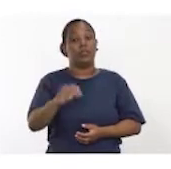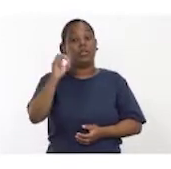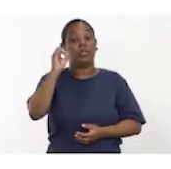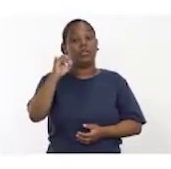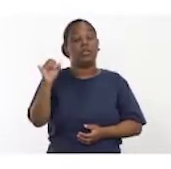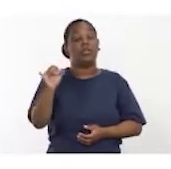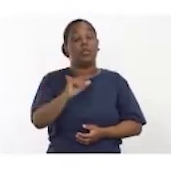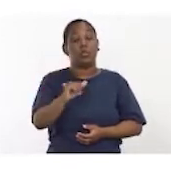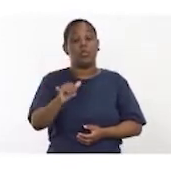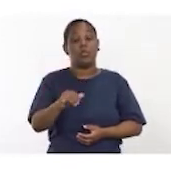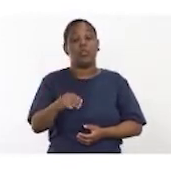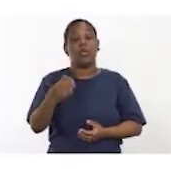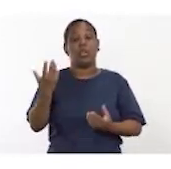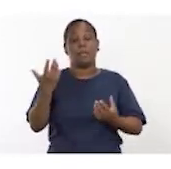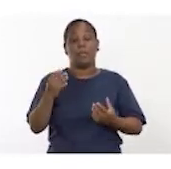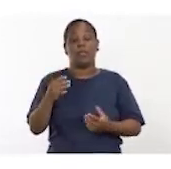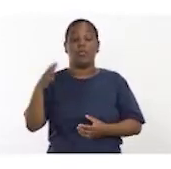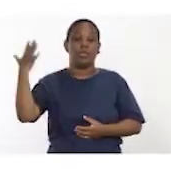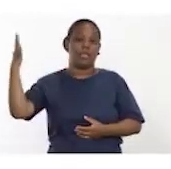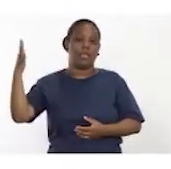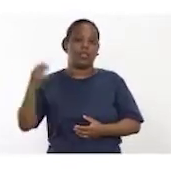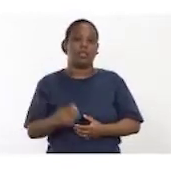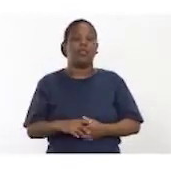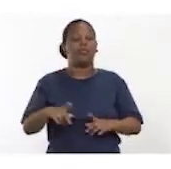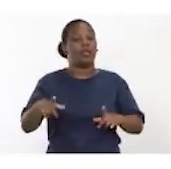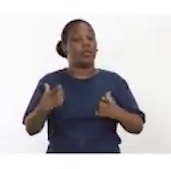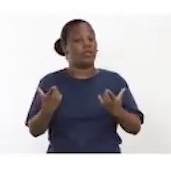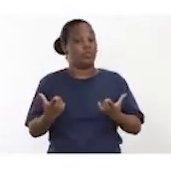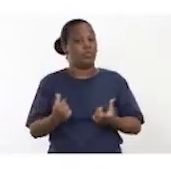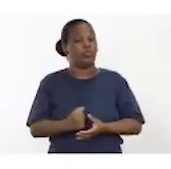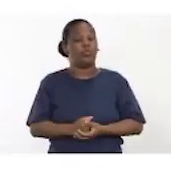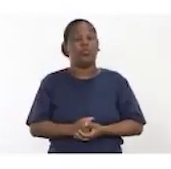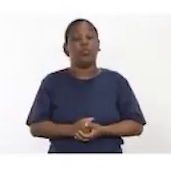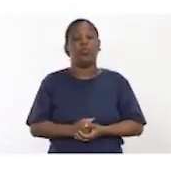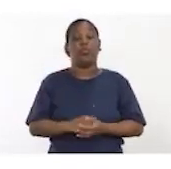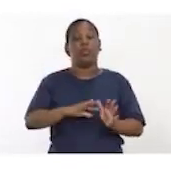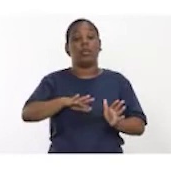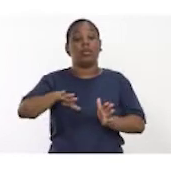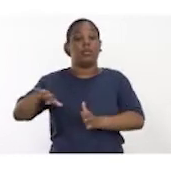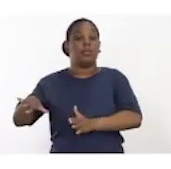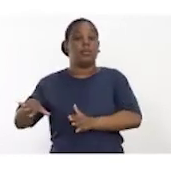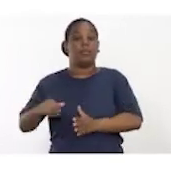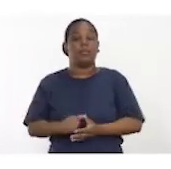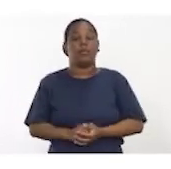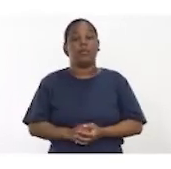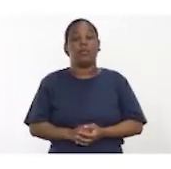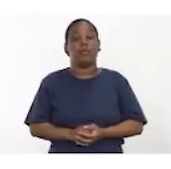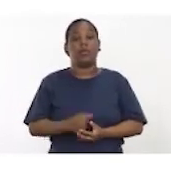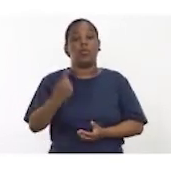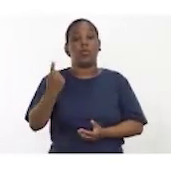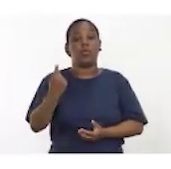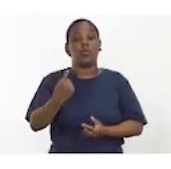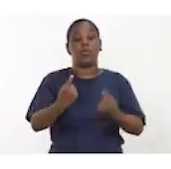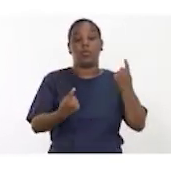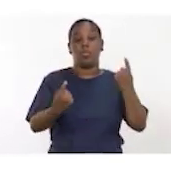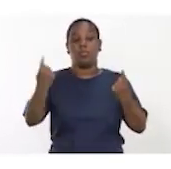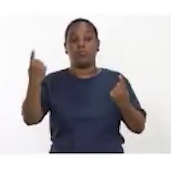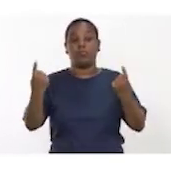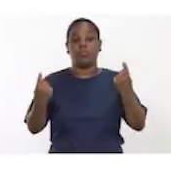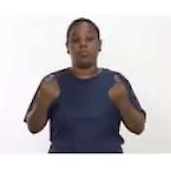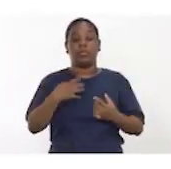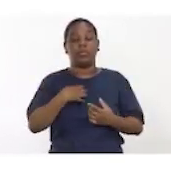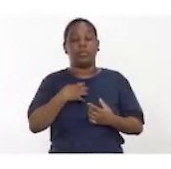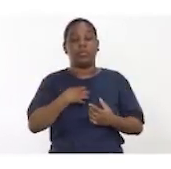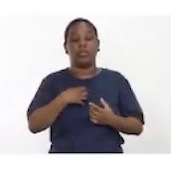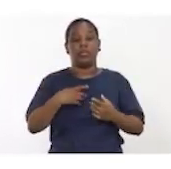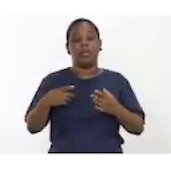y va a ser igual, 0 es igual al miembro de la derecha. Para que eso se cumpla y despejamos, uno de los